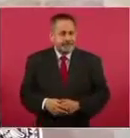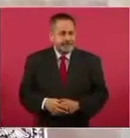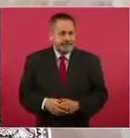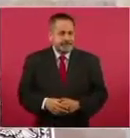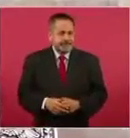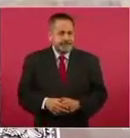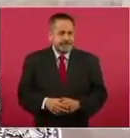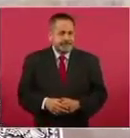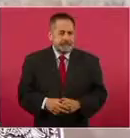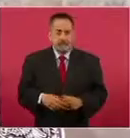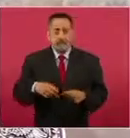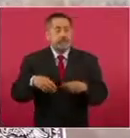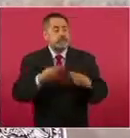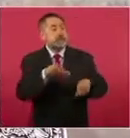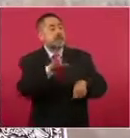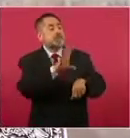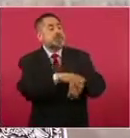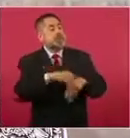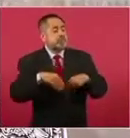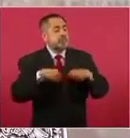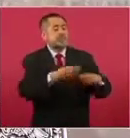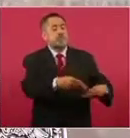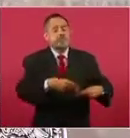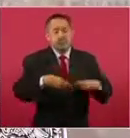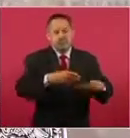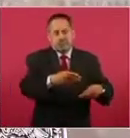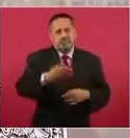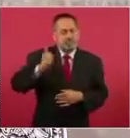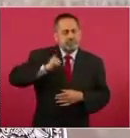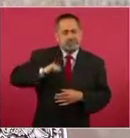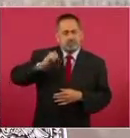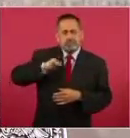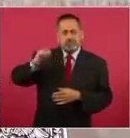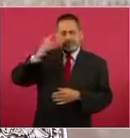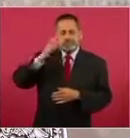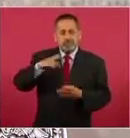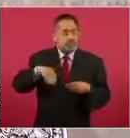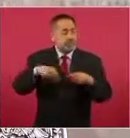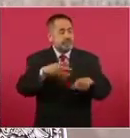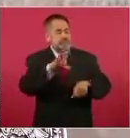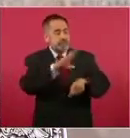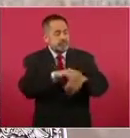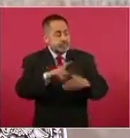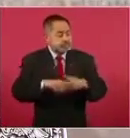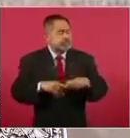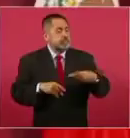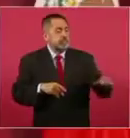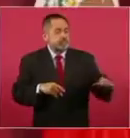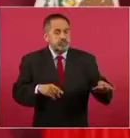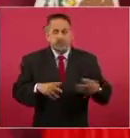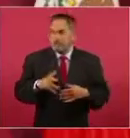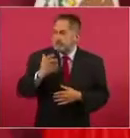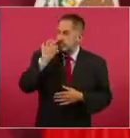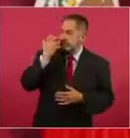son concesiones que se dieron y que se utilizaron para la especulación financiera